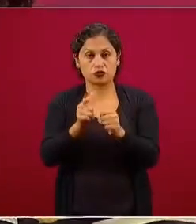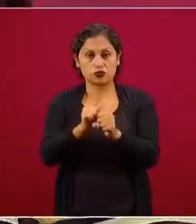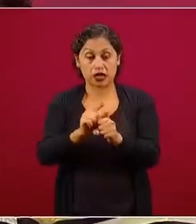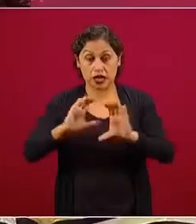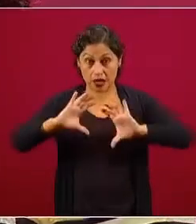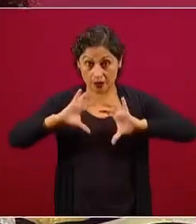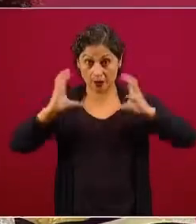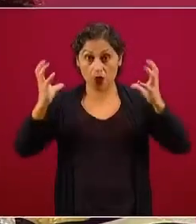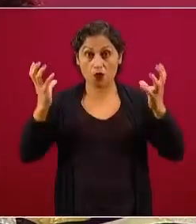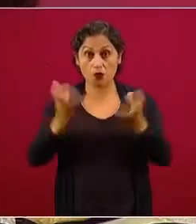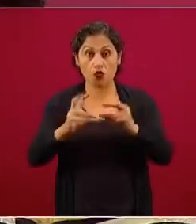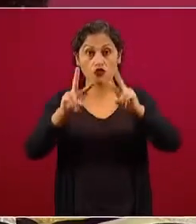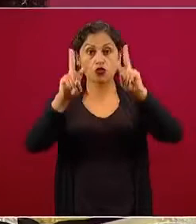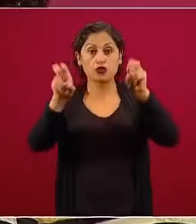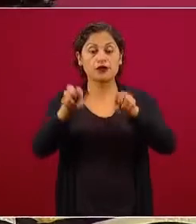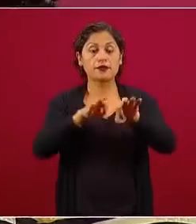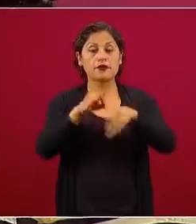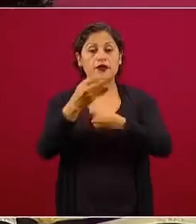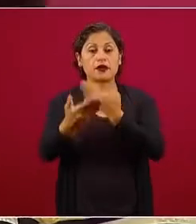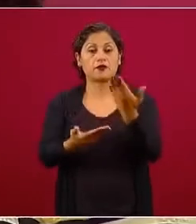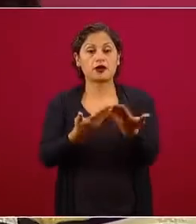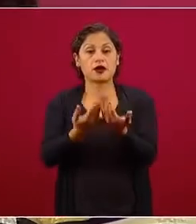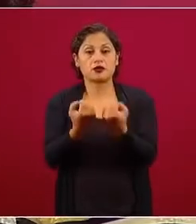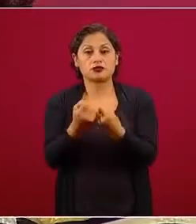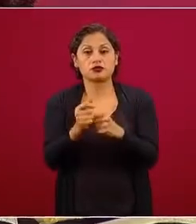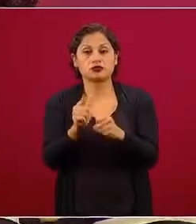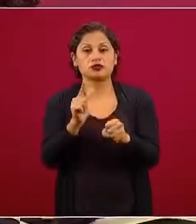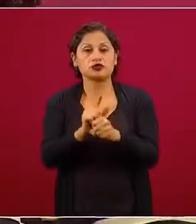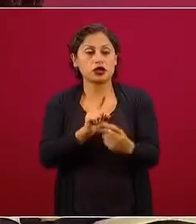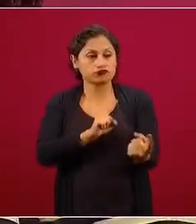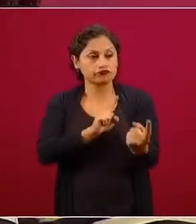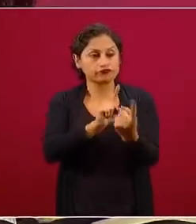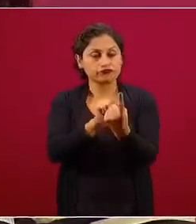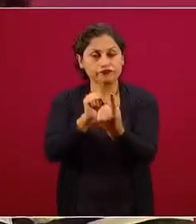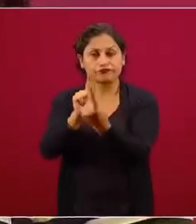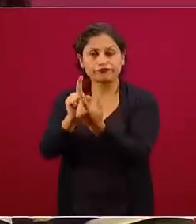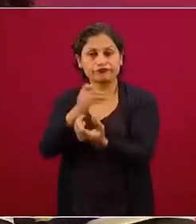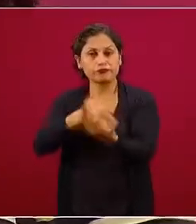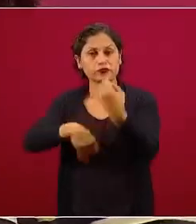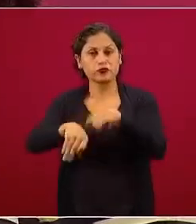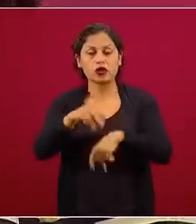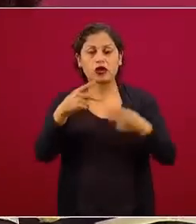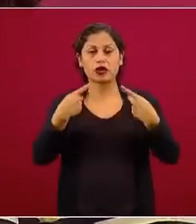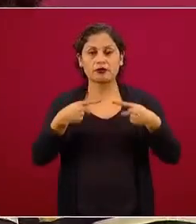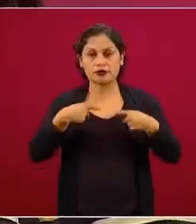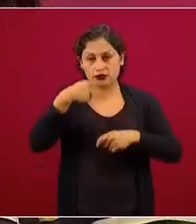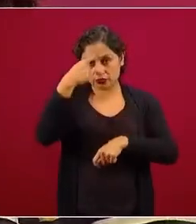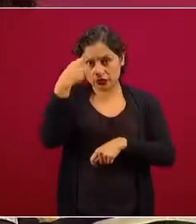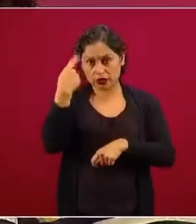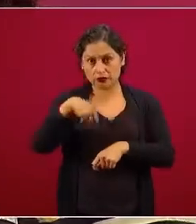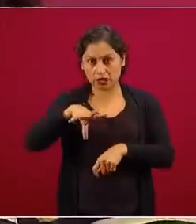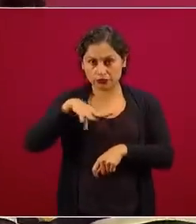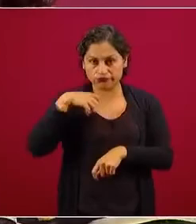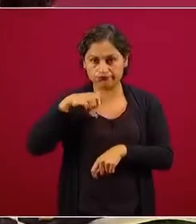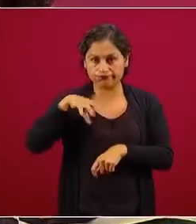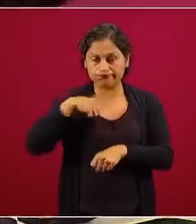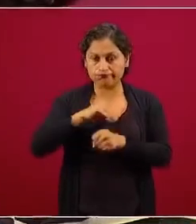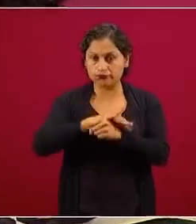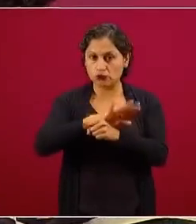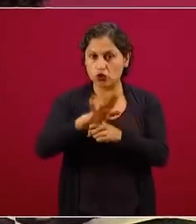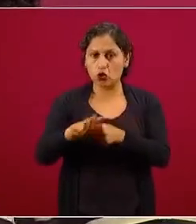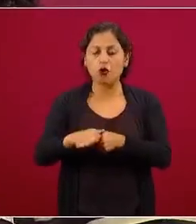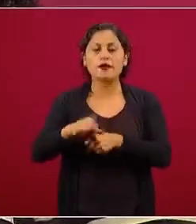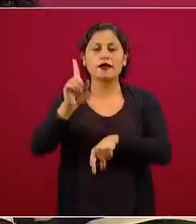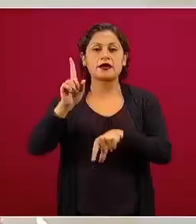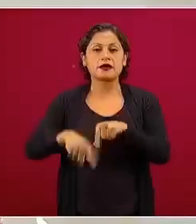social está construyendo alternativas cercanas con la población para hacer frente al COVID-19 con estrategias que dignifican al